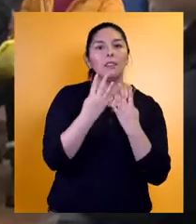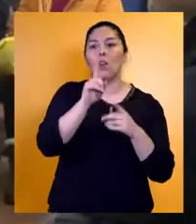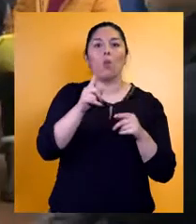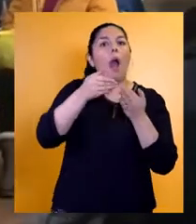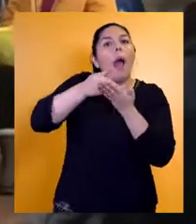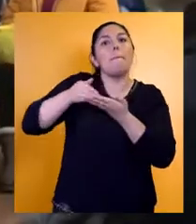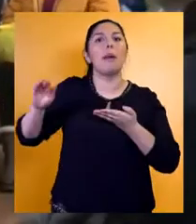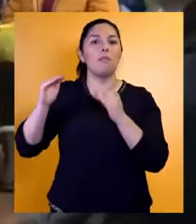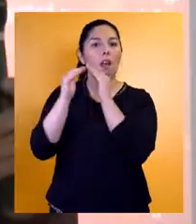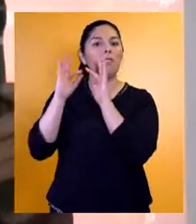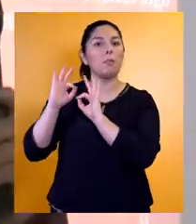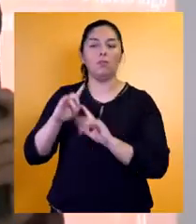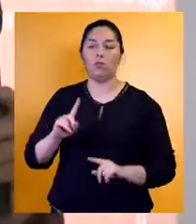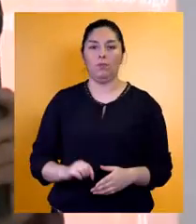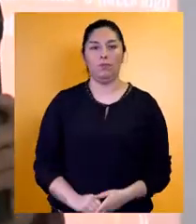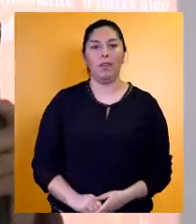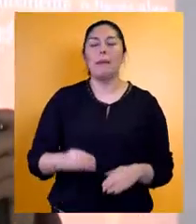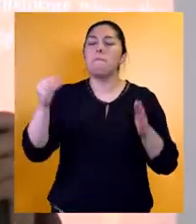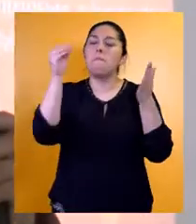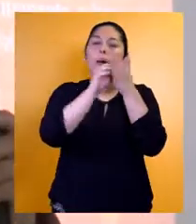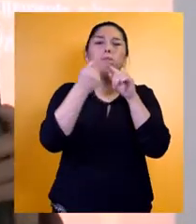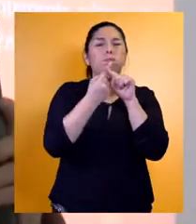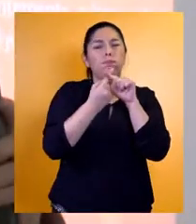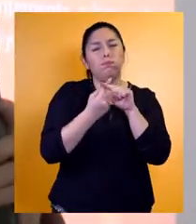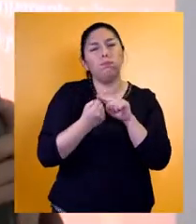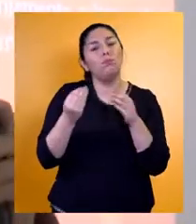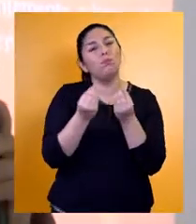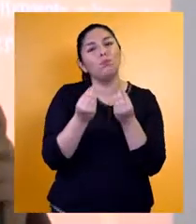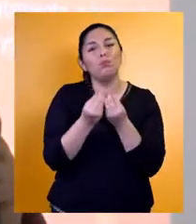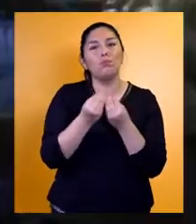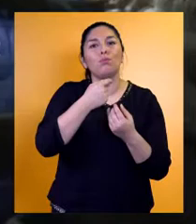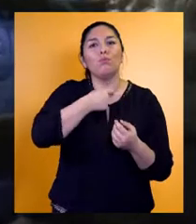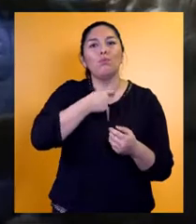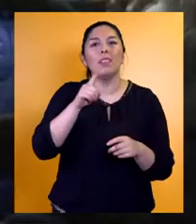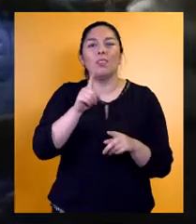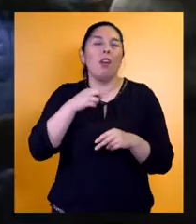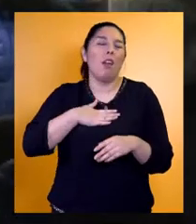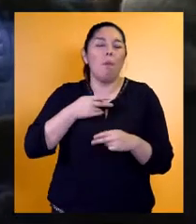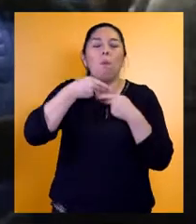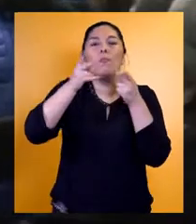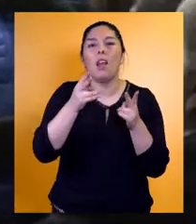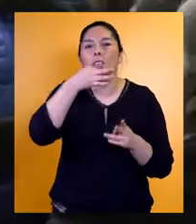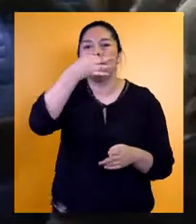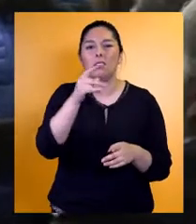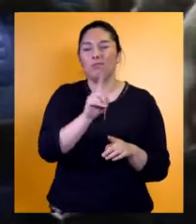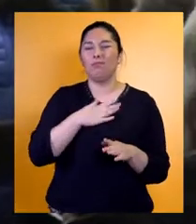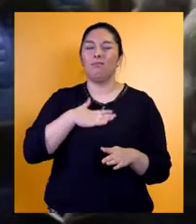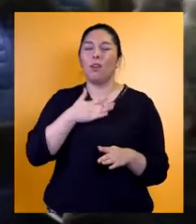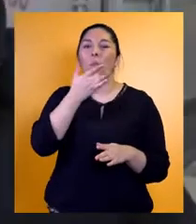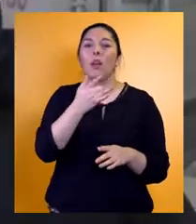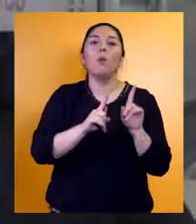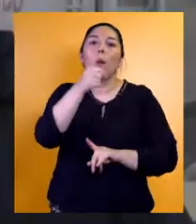Concha señala que hay muchas más víctimas de abusos de sacerdotes que evitan hacerlo público y otros que no denuncian porque tienen sus